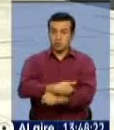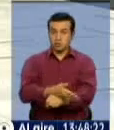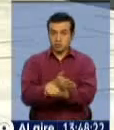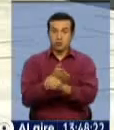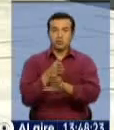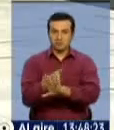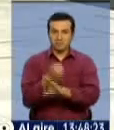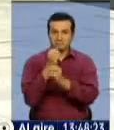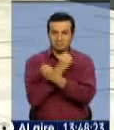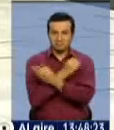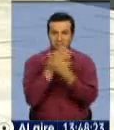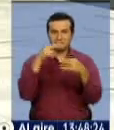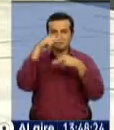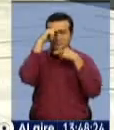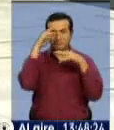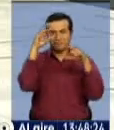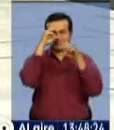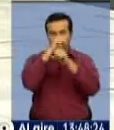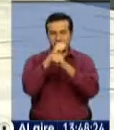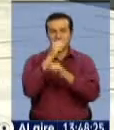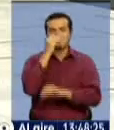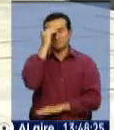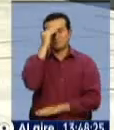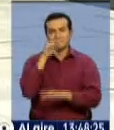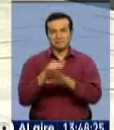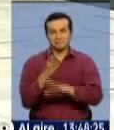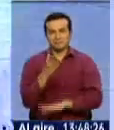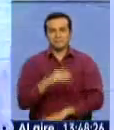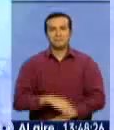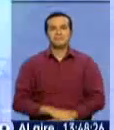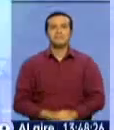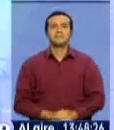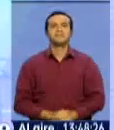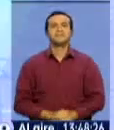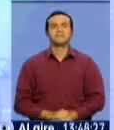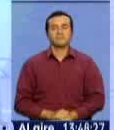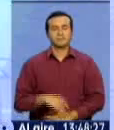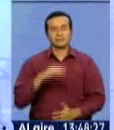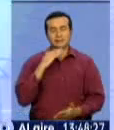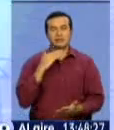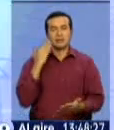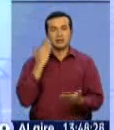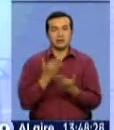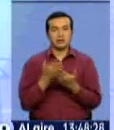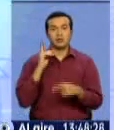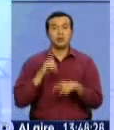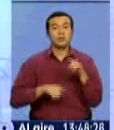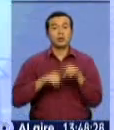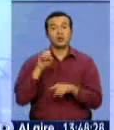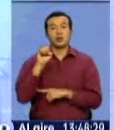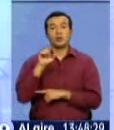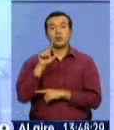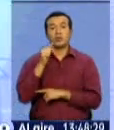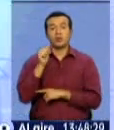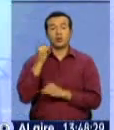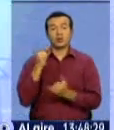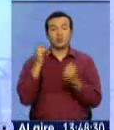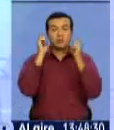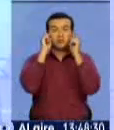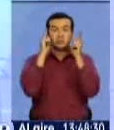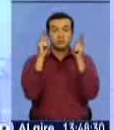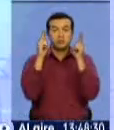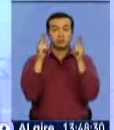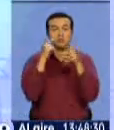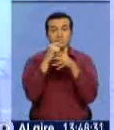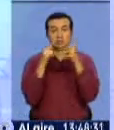los contaremos en los noticieros de la noche. Buenas tardes. Muchísimas gracias a nuestra compañera Olga, estaremos pendientes de esos